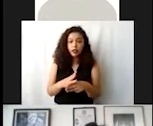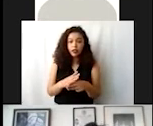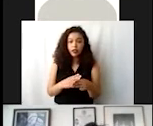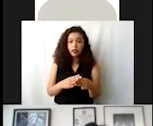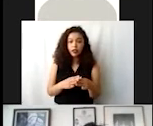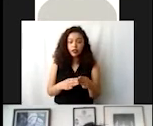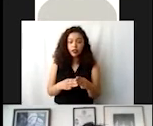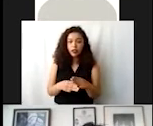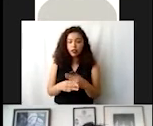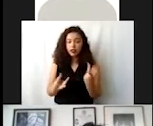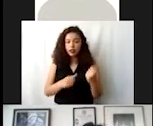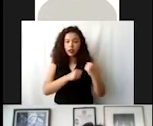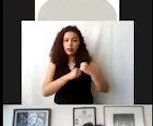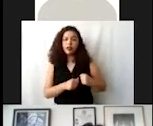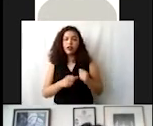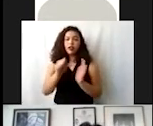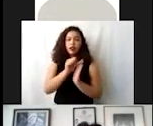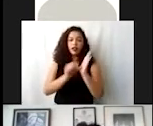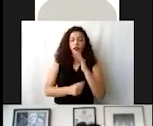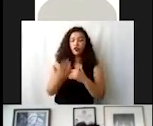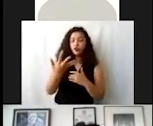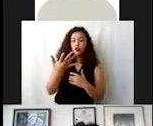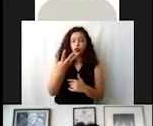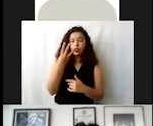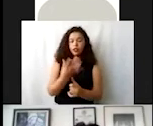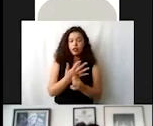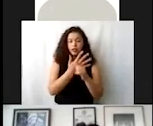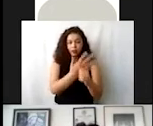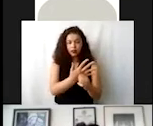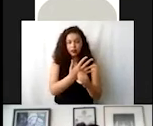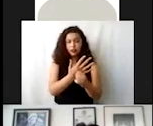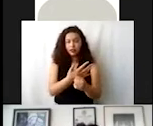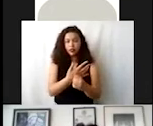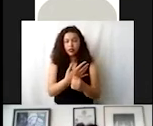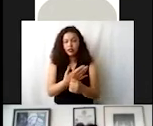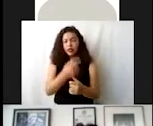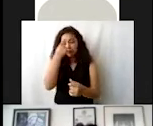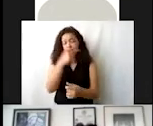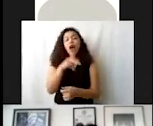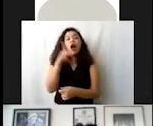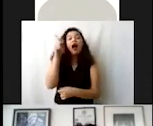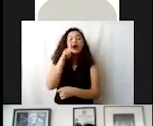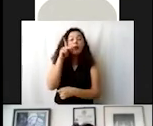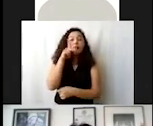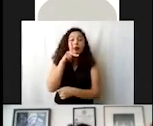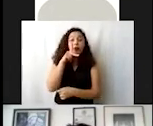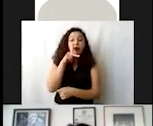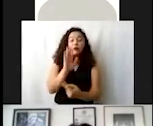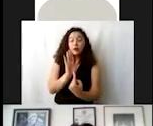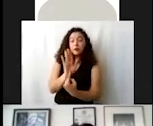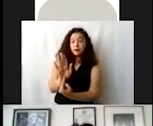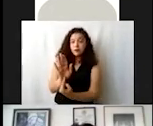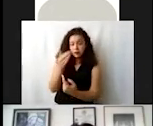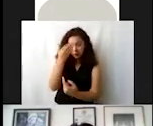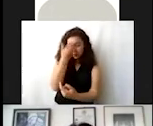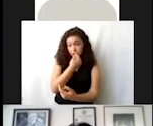al artículo 53, ejerza facultades de comprobación, ¿sí? Y que